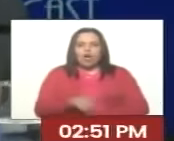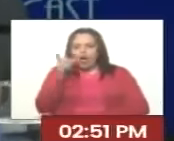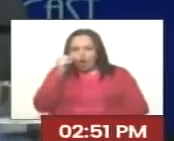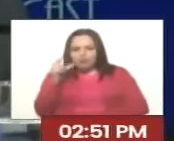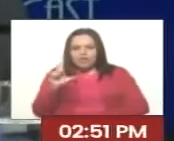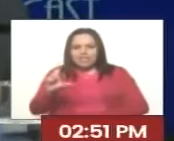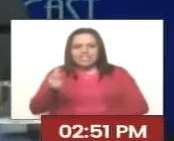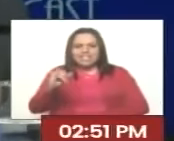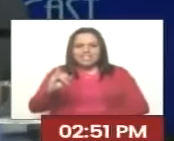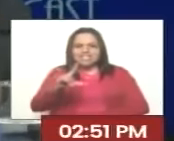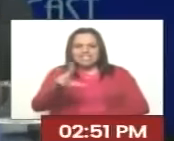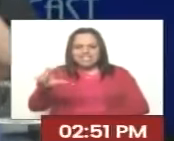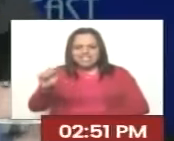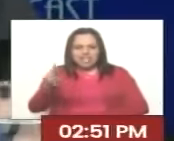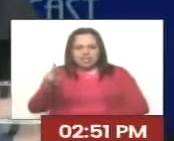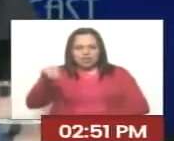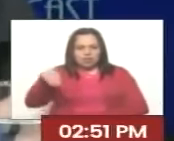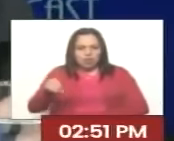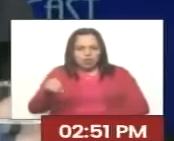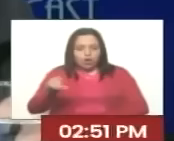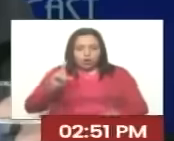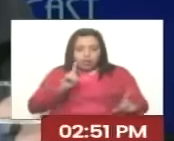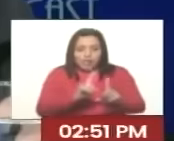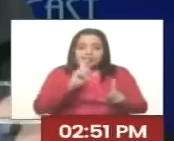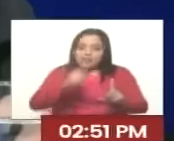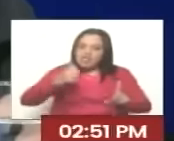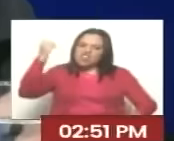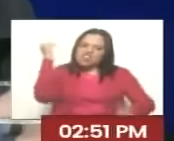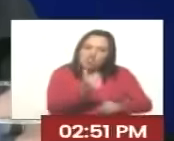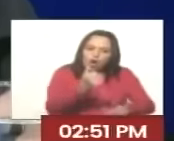llega, apuñaló a Carlos Molnar.